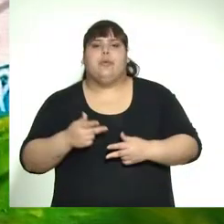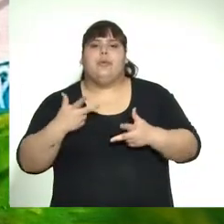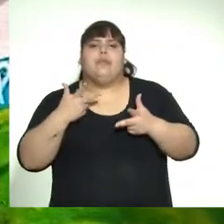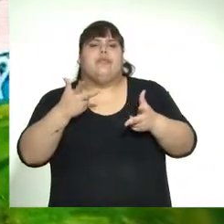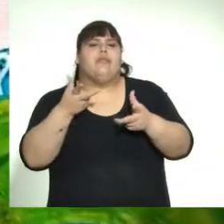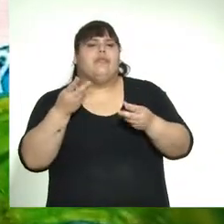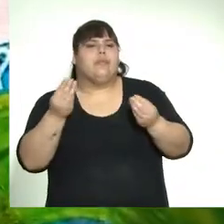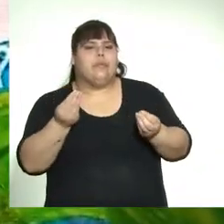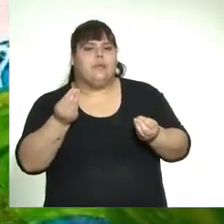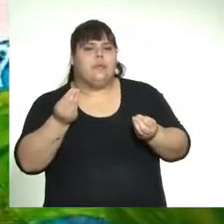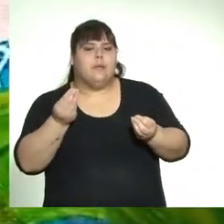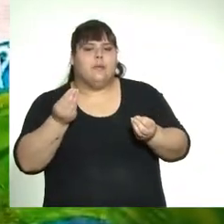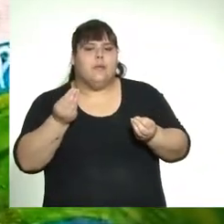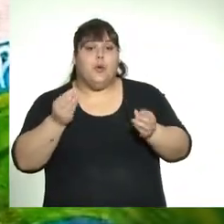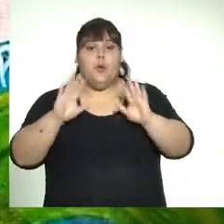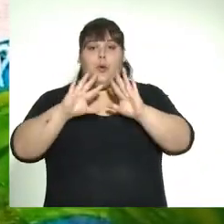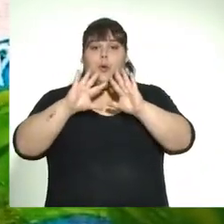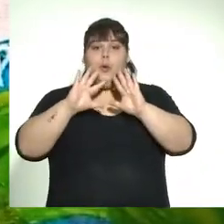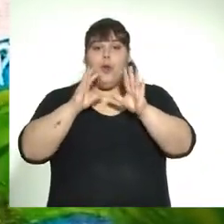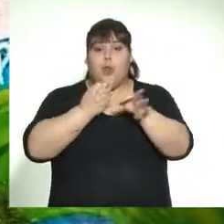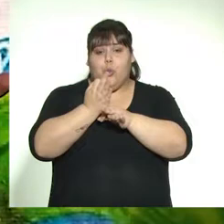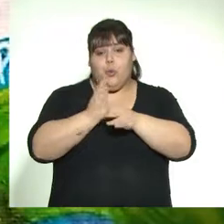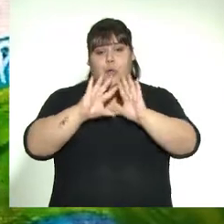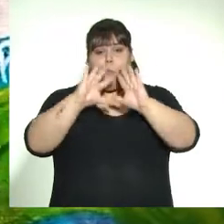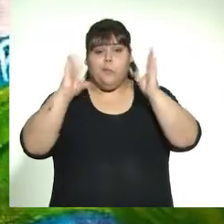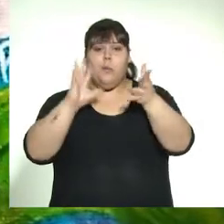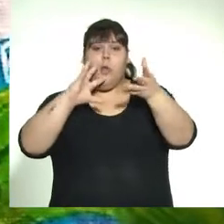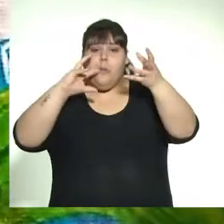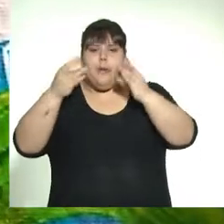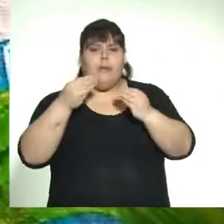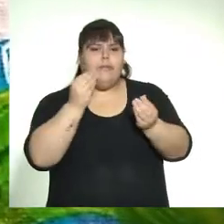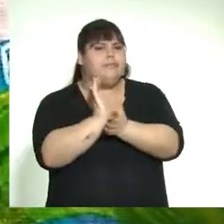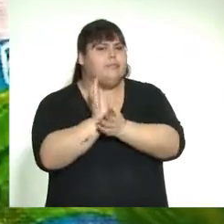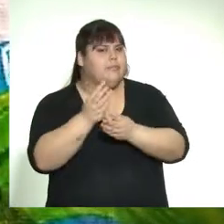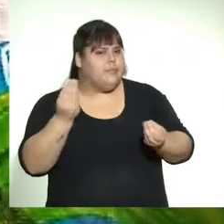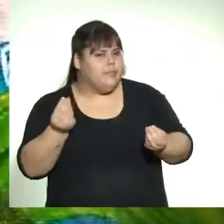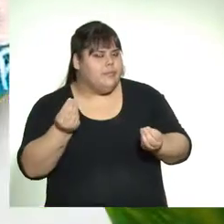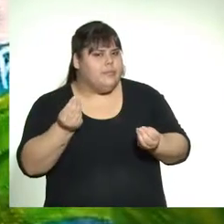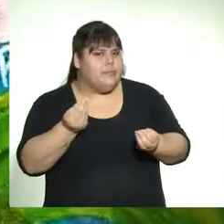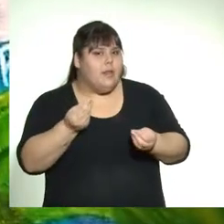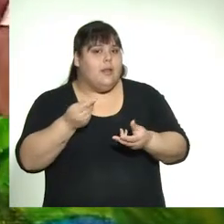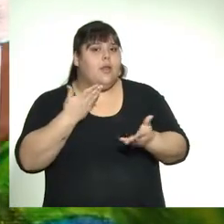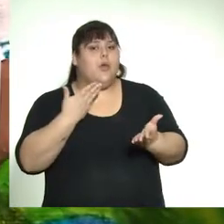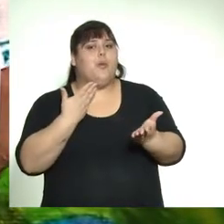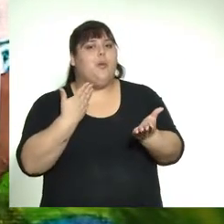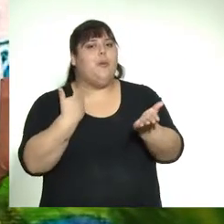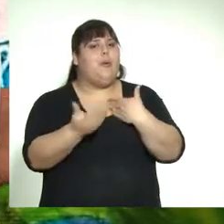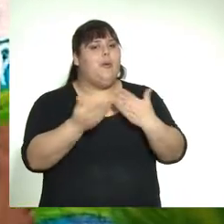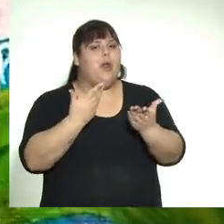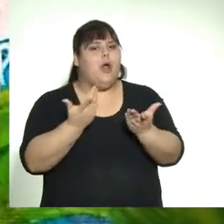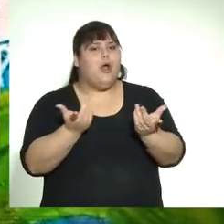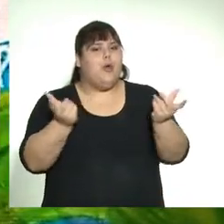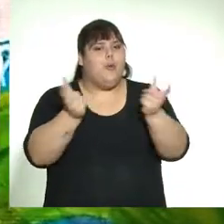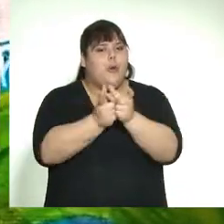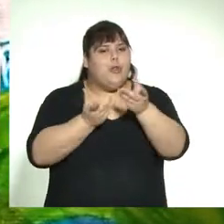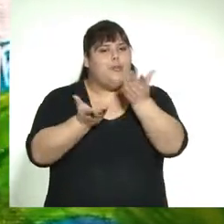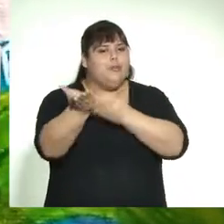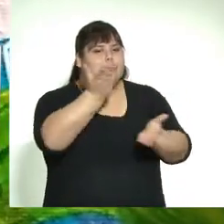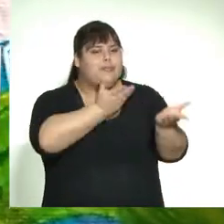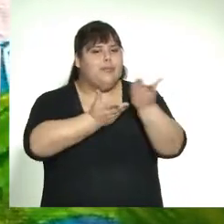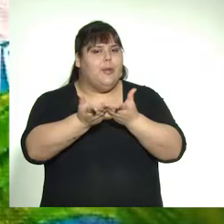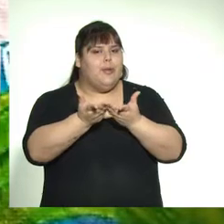¿De qué hablamos cuando hablamos de educación ambiental? Hablamos de un diálogo y de un